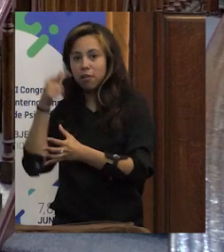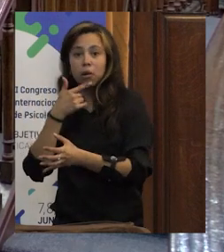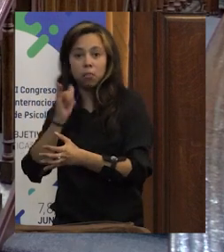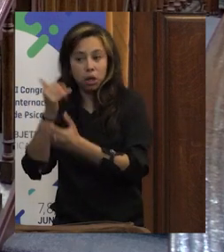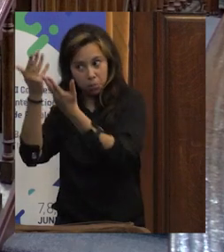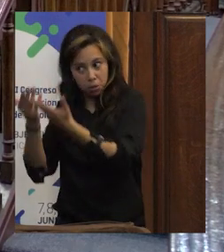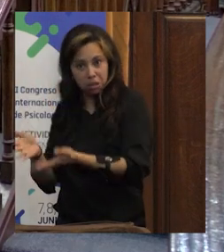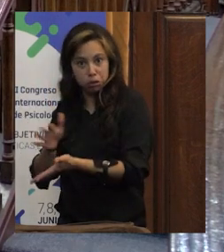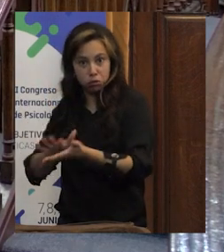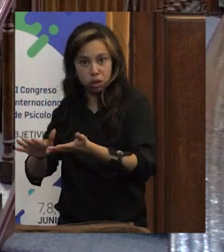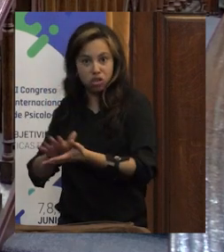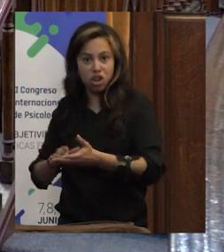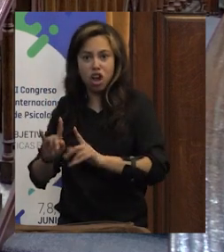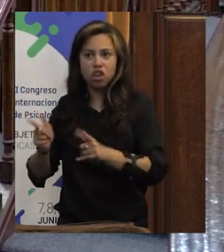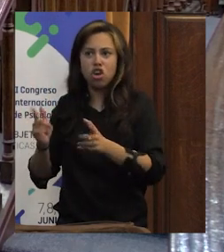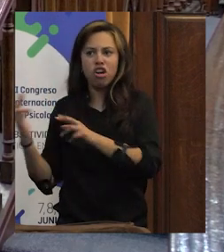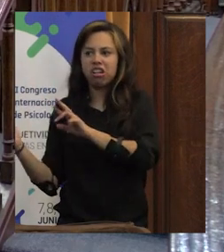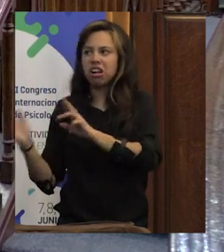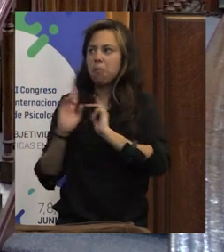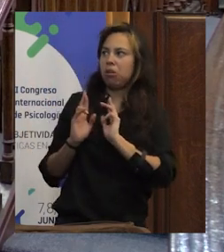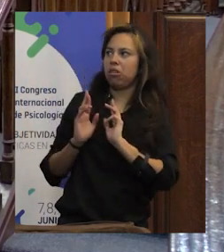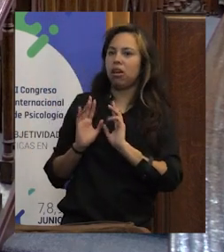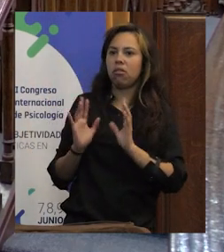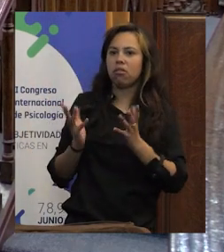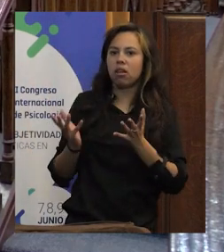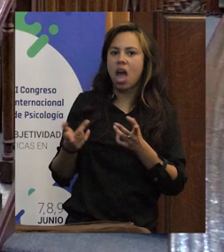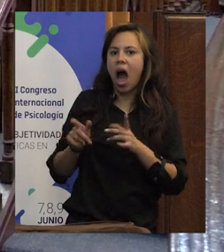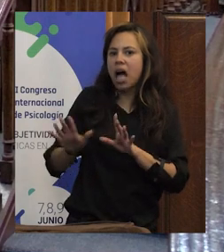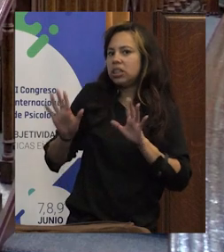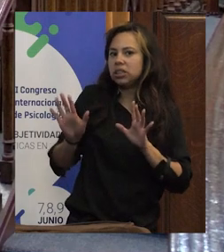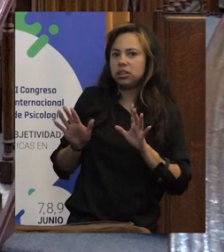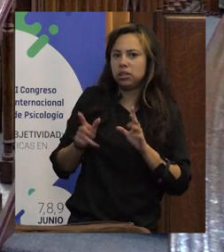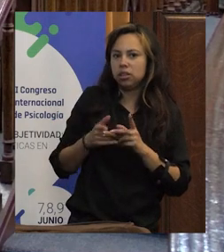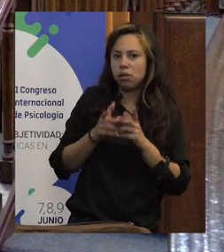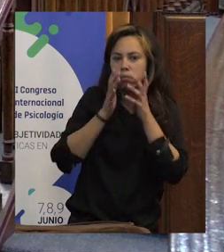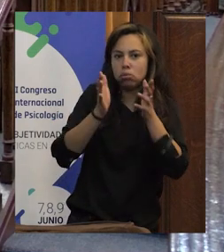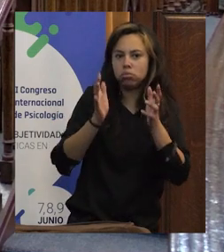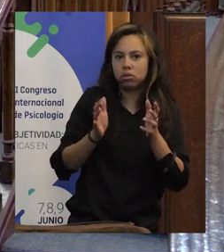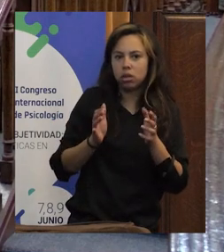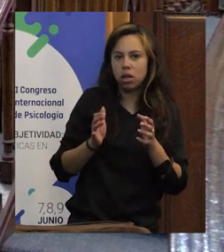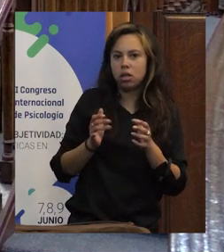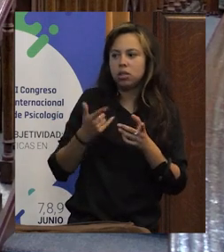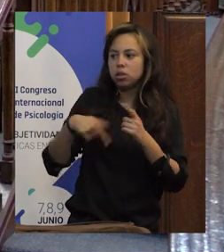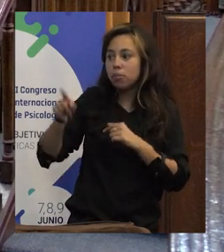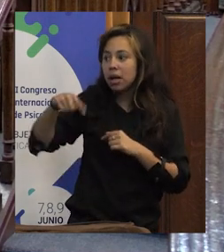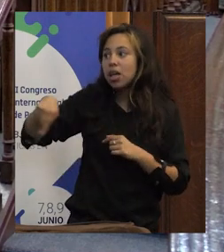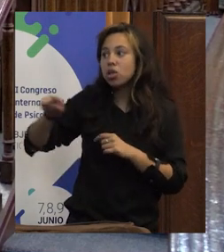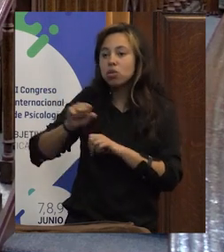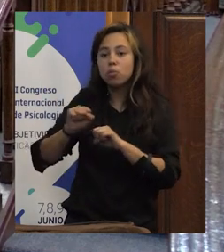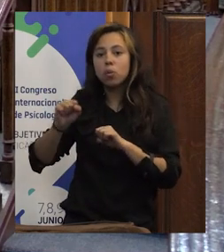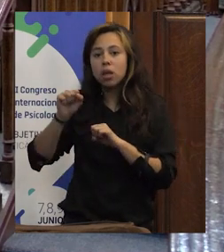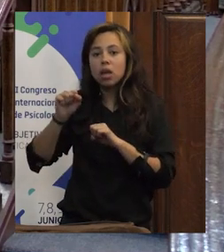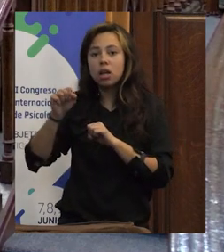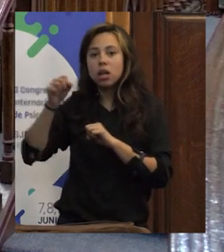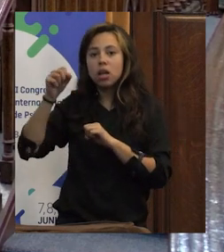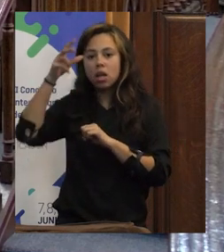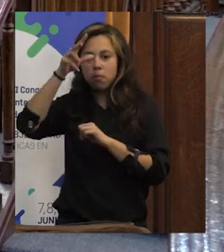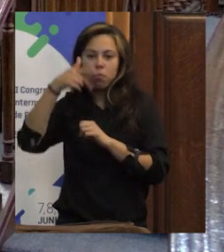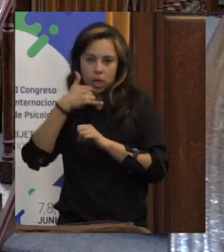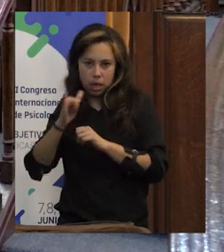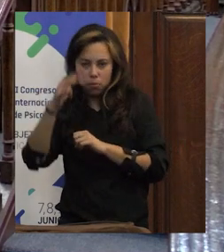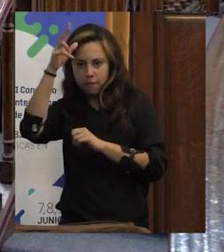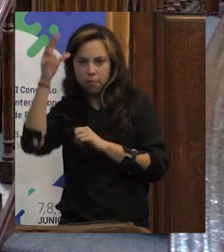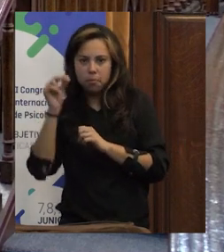los trabajadores de la salud para que tengan espacio de concepción para que no